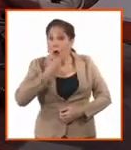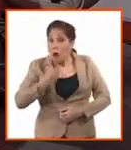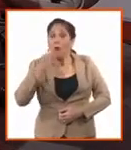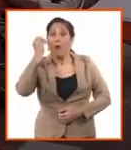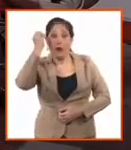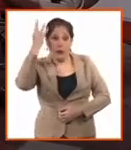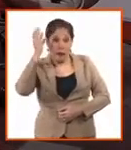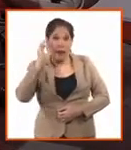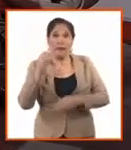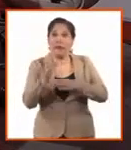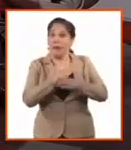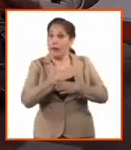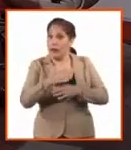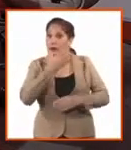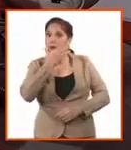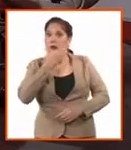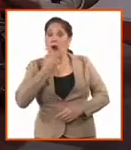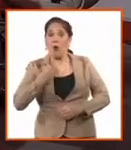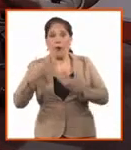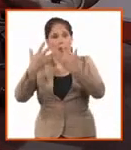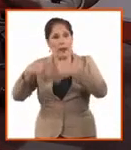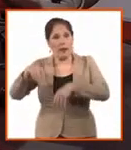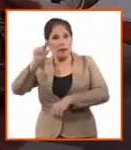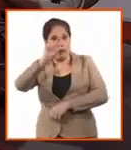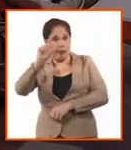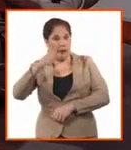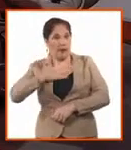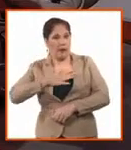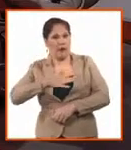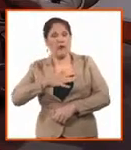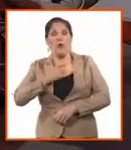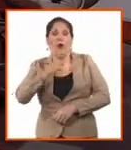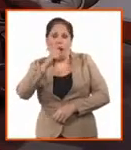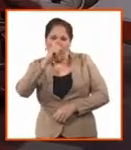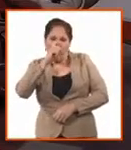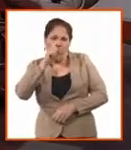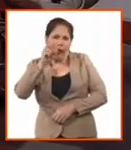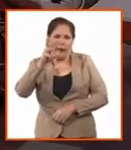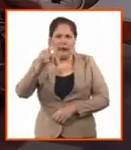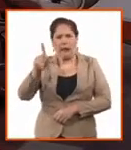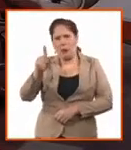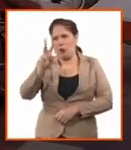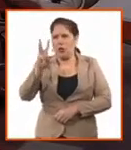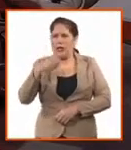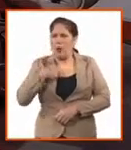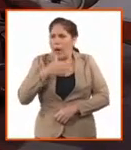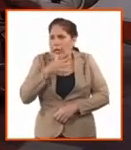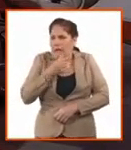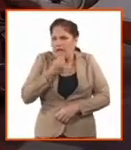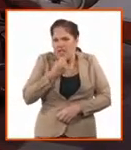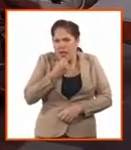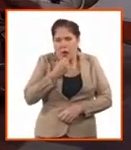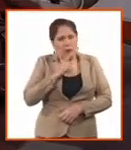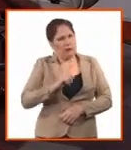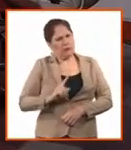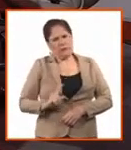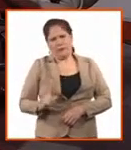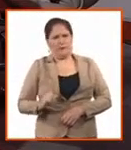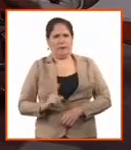bromeaba cuando le hablaba a los jóvenes del Ministerio de Industria, y ya él se consideraba un viejo porque tenía 31, 32, 33 años, y él estaba hablando con